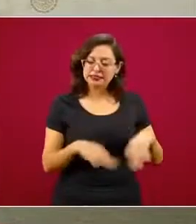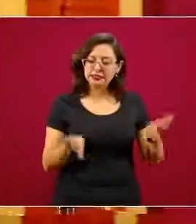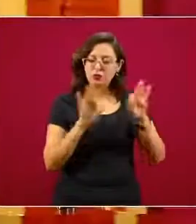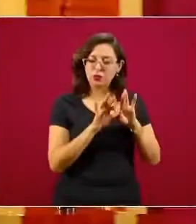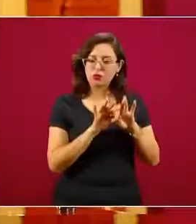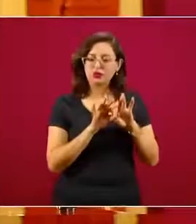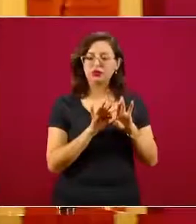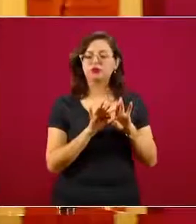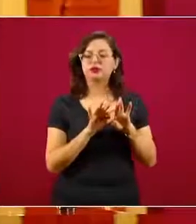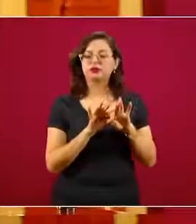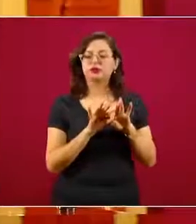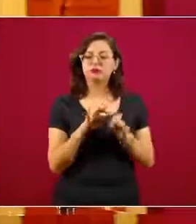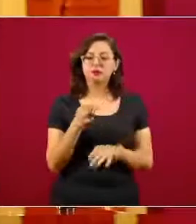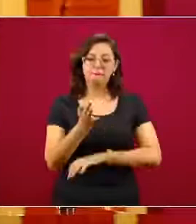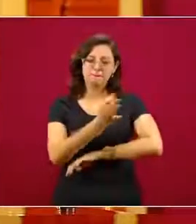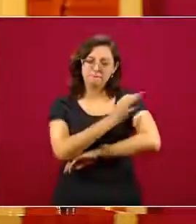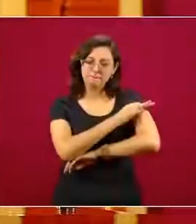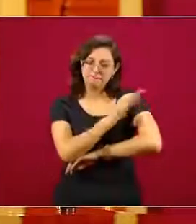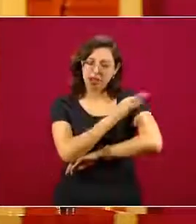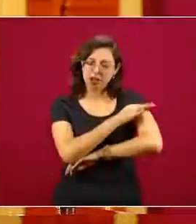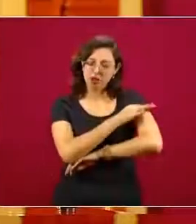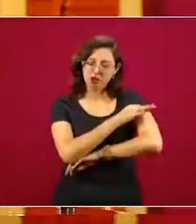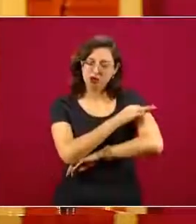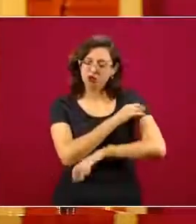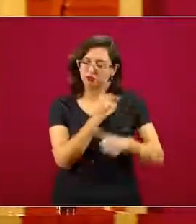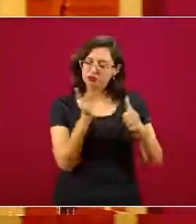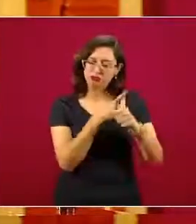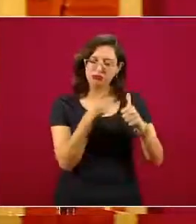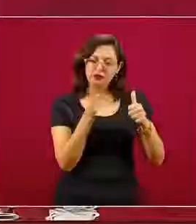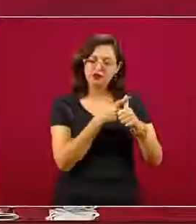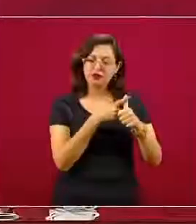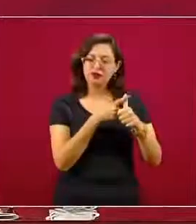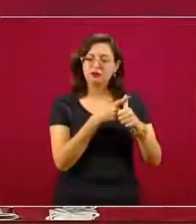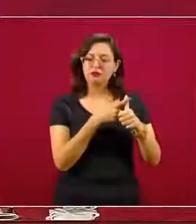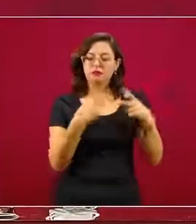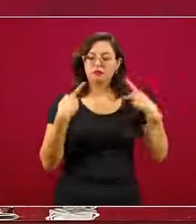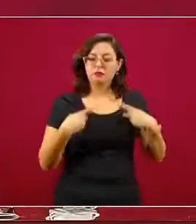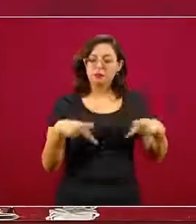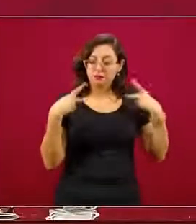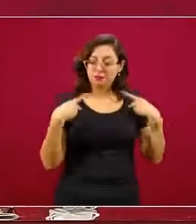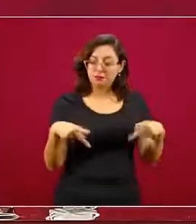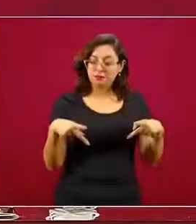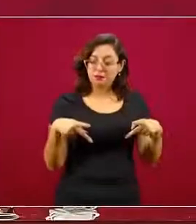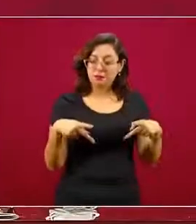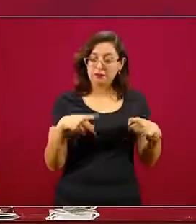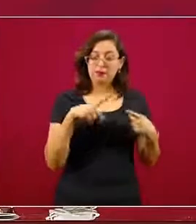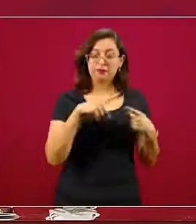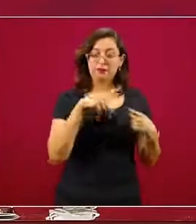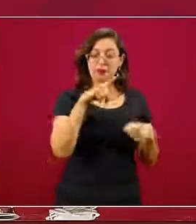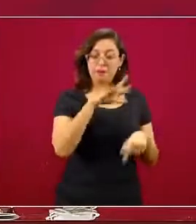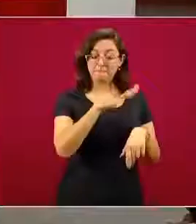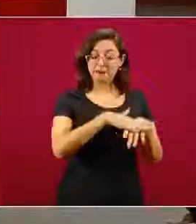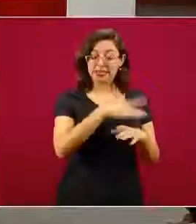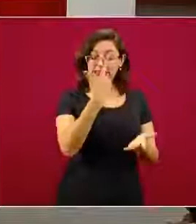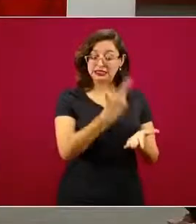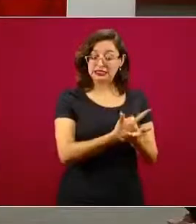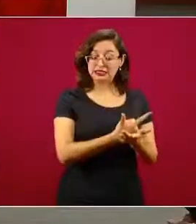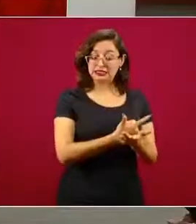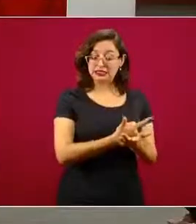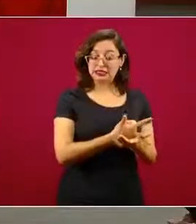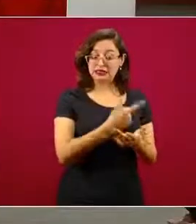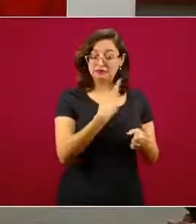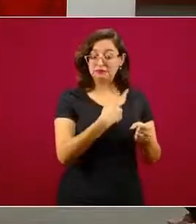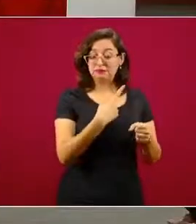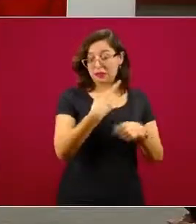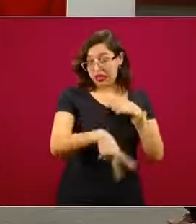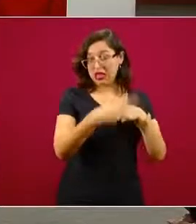términos de preferenciar, de priorizar el uso en personas que tienen mayor riesgo de complicaciones, lo cual